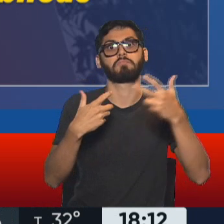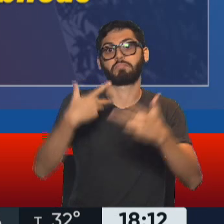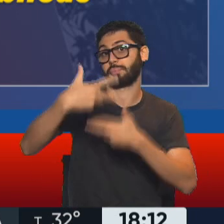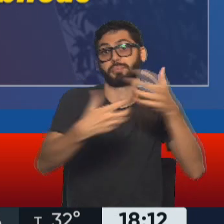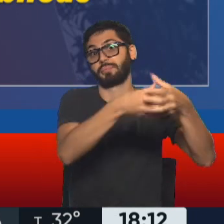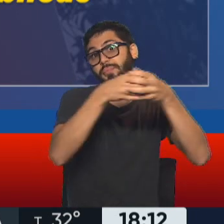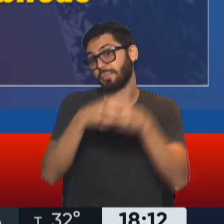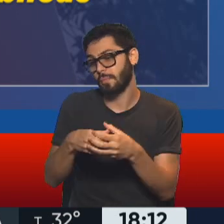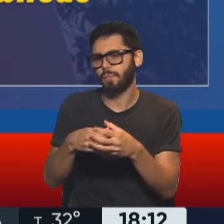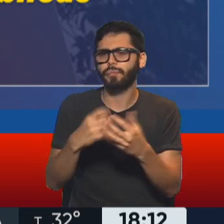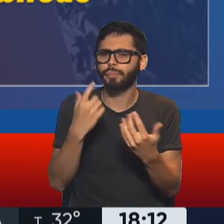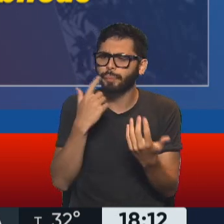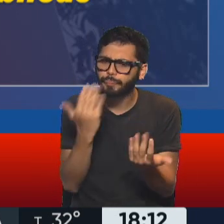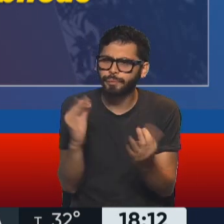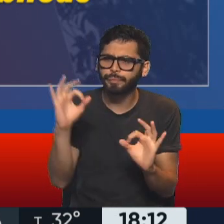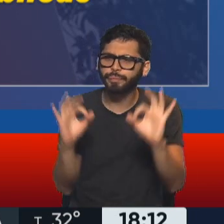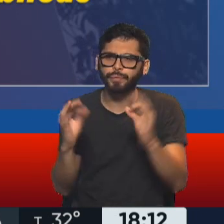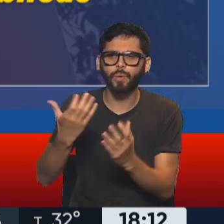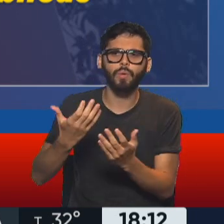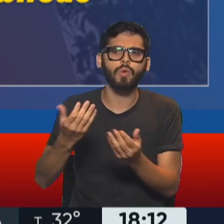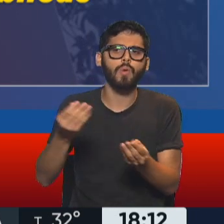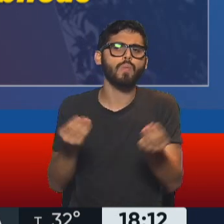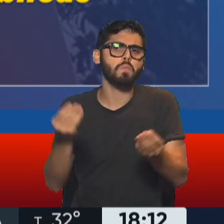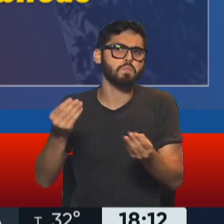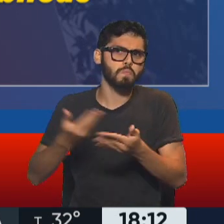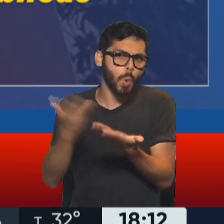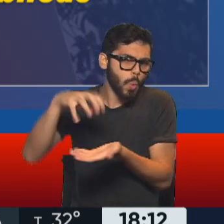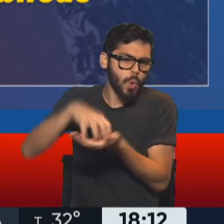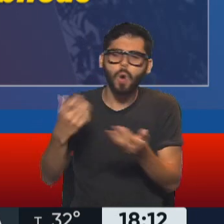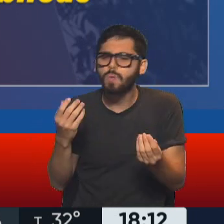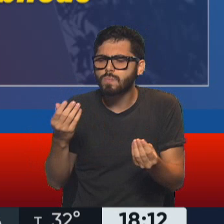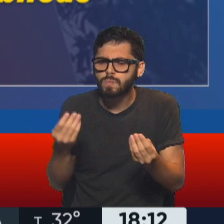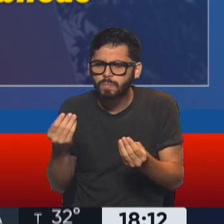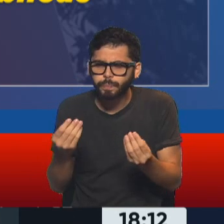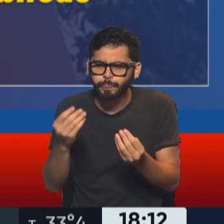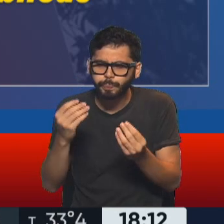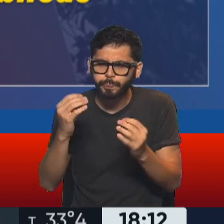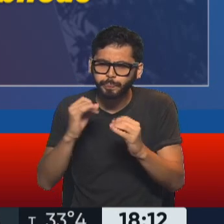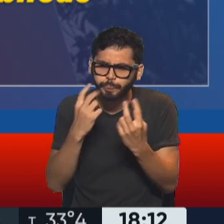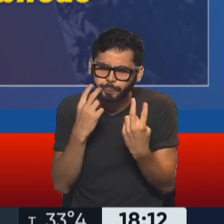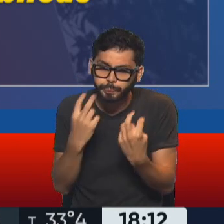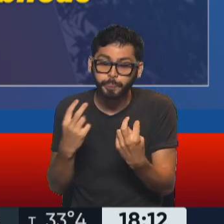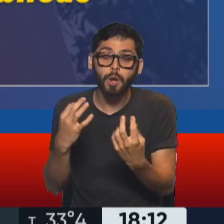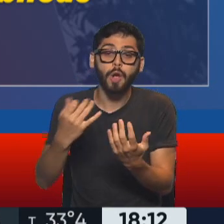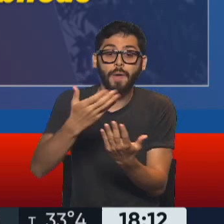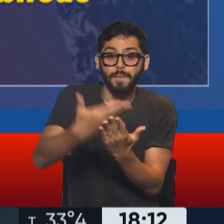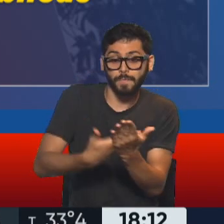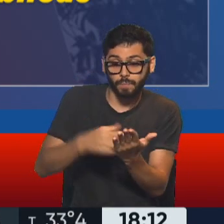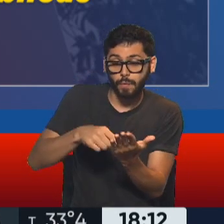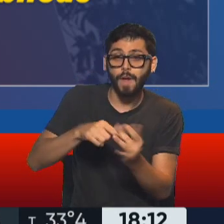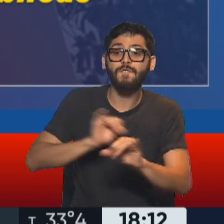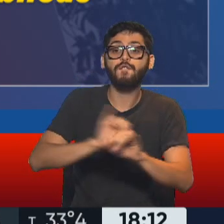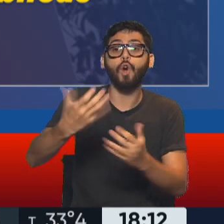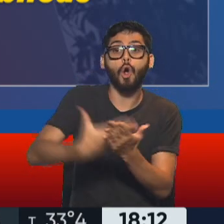números de las cuentas públicas, emite un informe, ese informe va al board, a